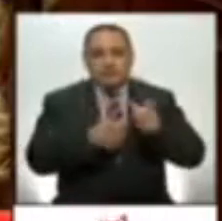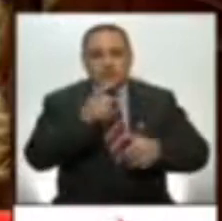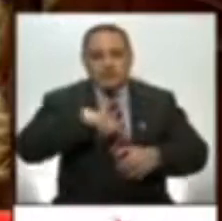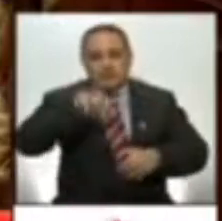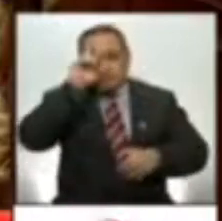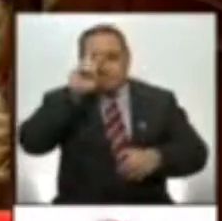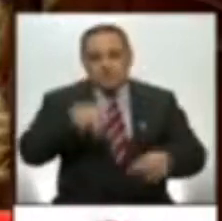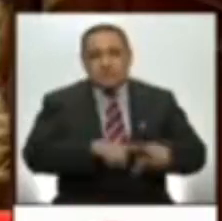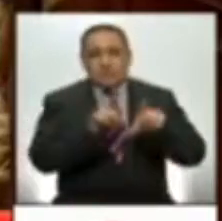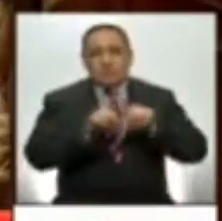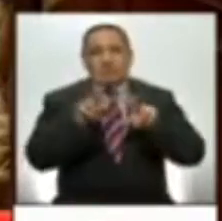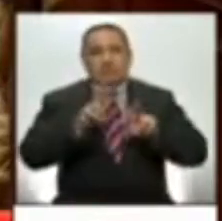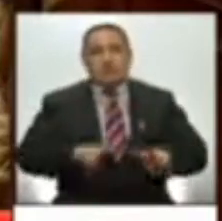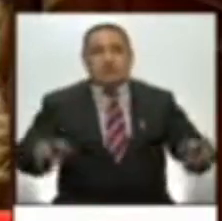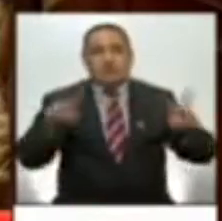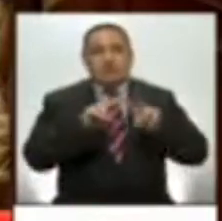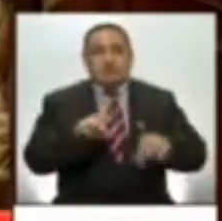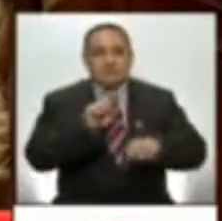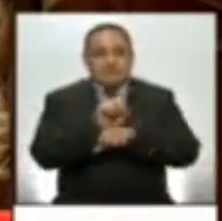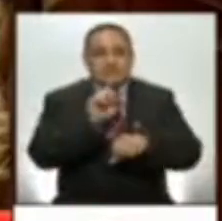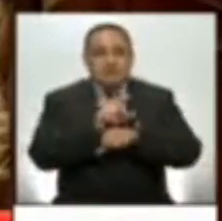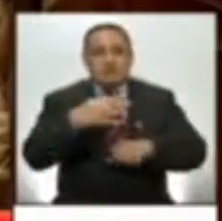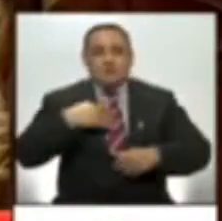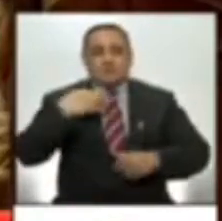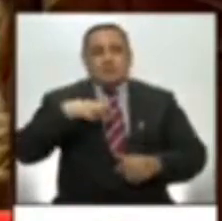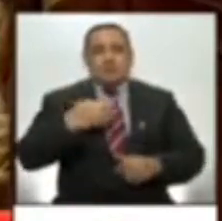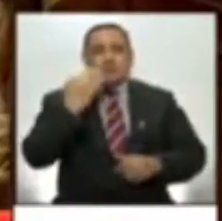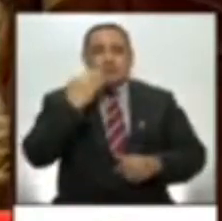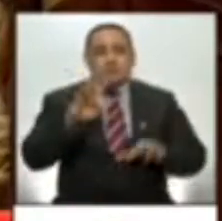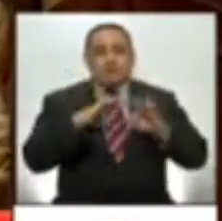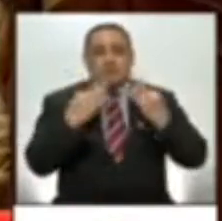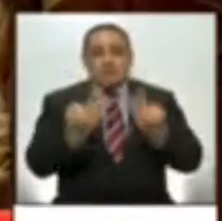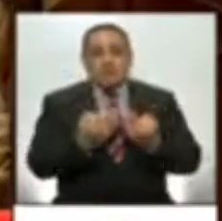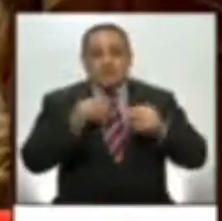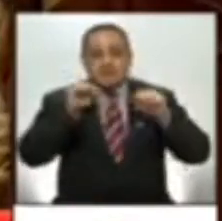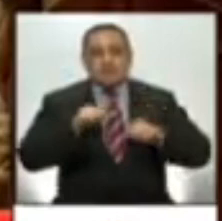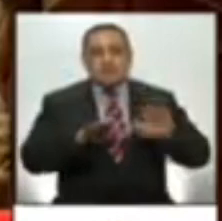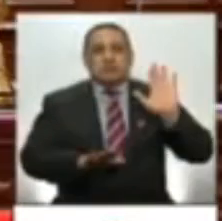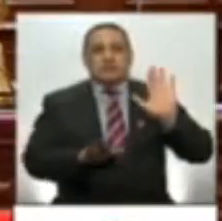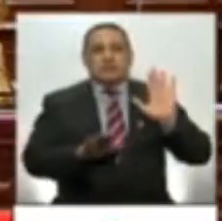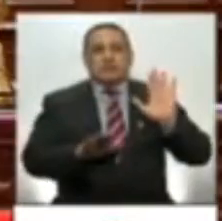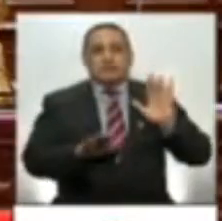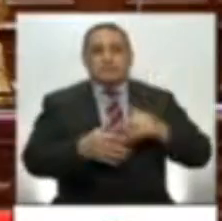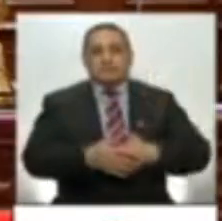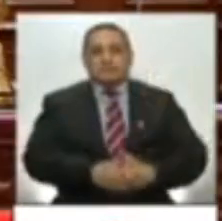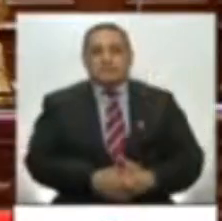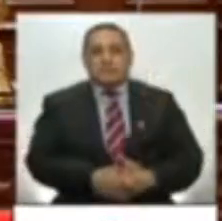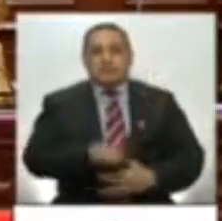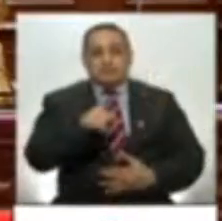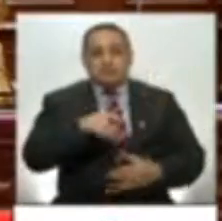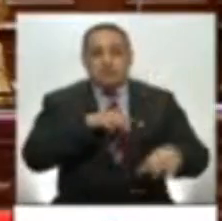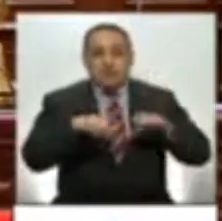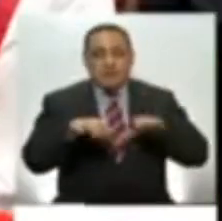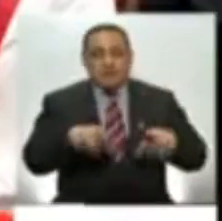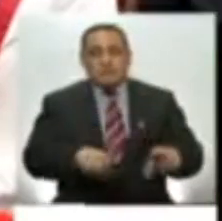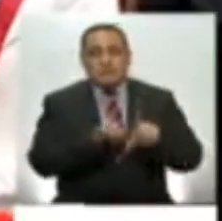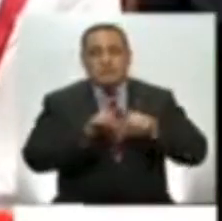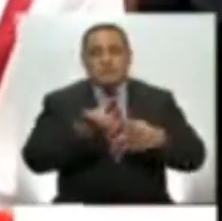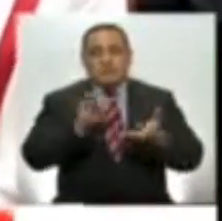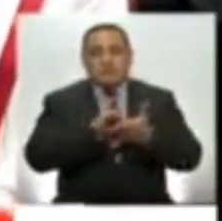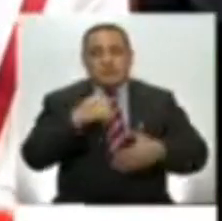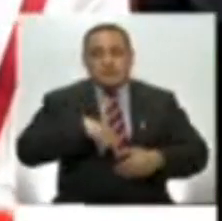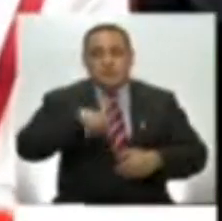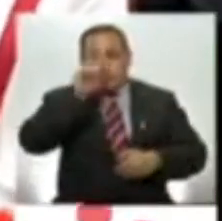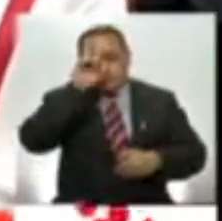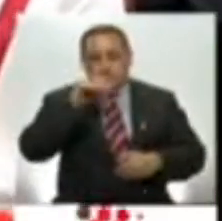peruanos y por los valores inculcados por mis padres y mi familia, sí juro. Si así lo hace, que Dios y la